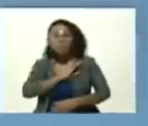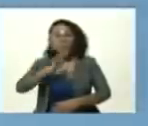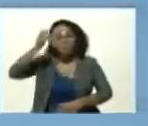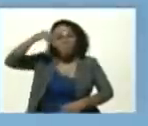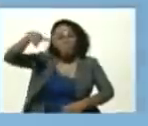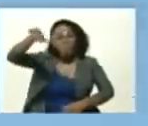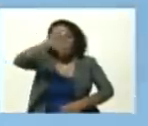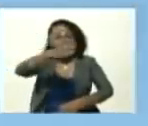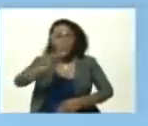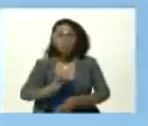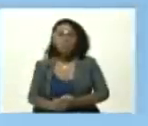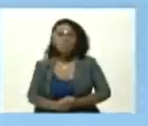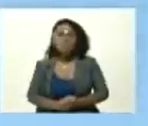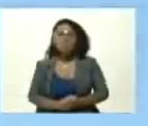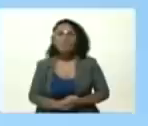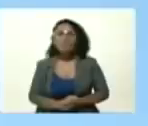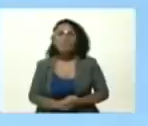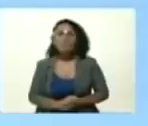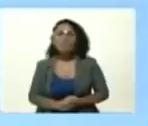pueblo.